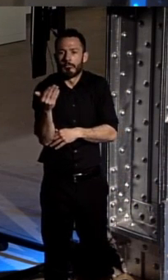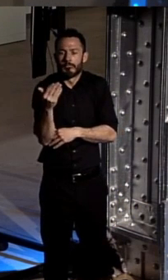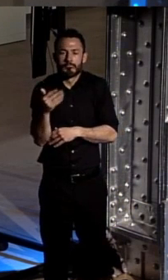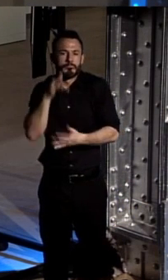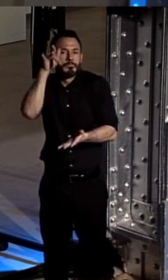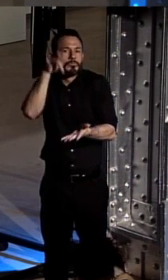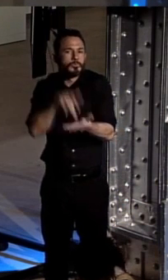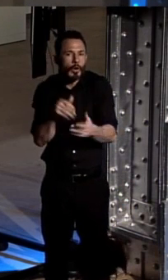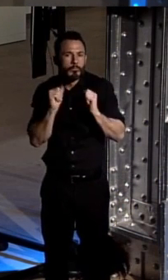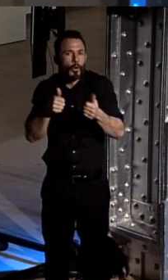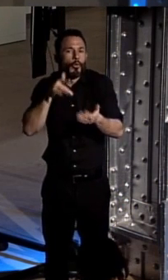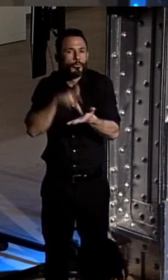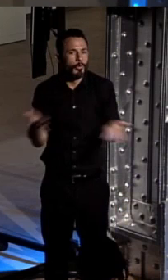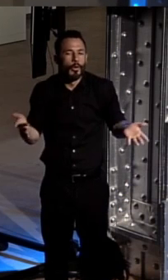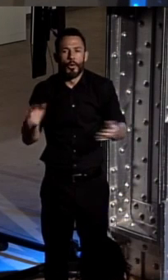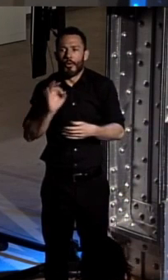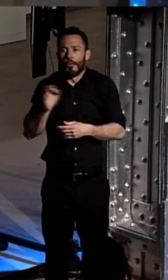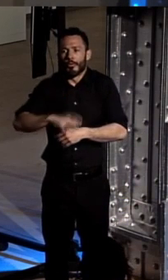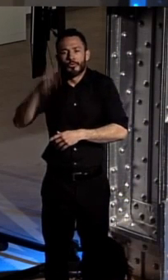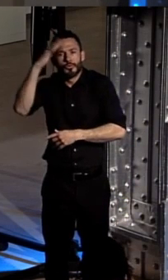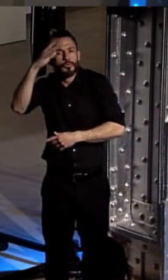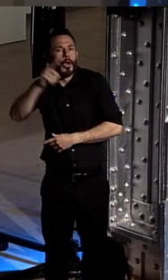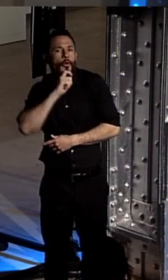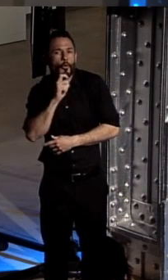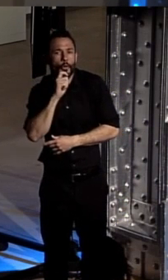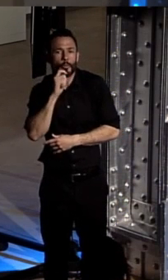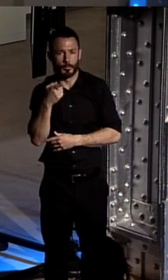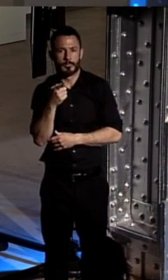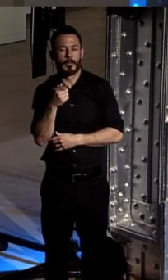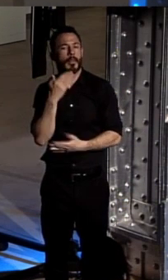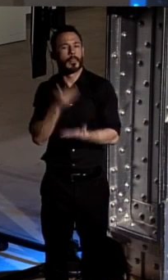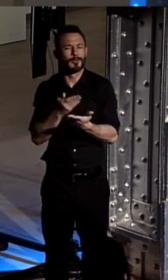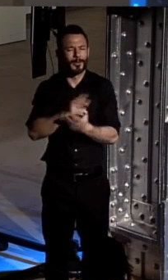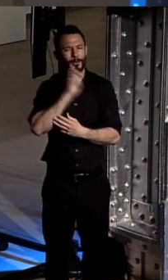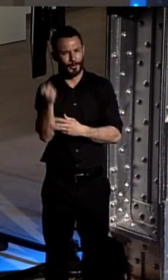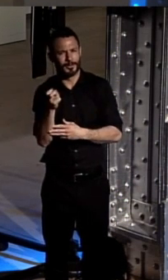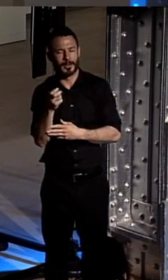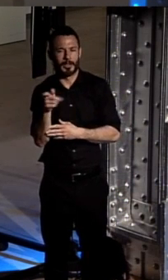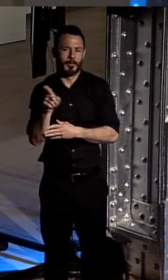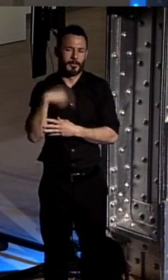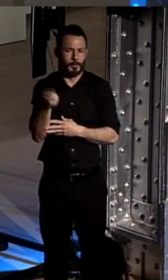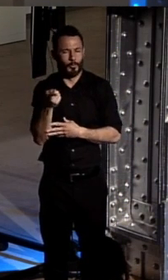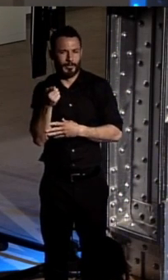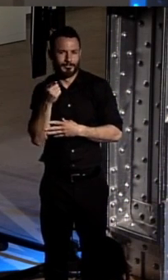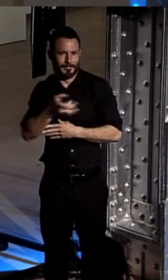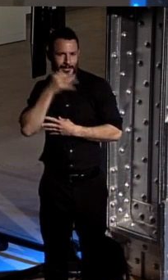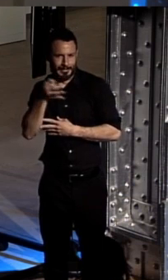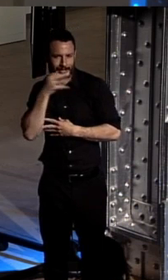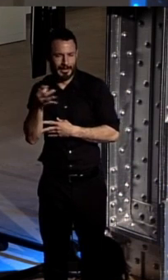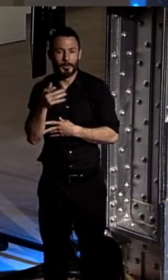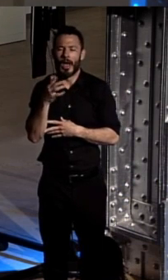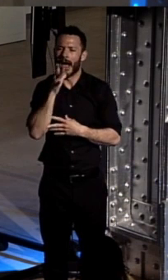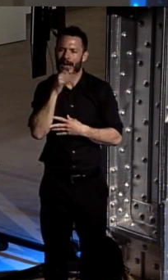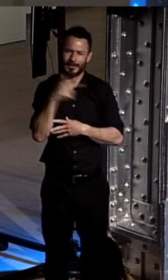uno tiene distinto tipo de sueños. Y la última demostración que quiero mostrarles de esto, antes de pasar a otra parte mucho más cotidiana de la charla, es el siguiente